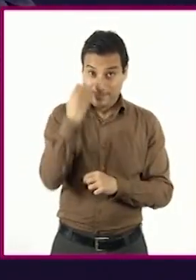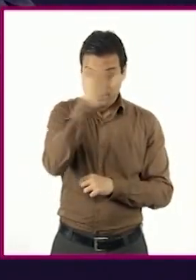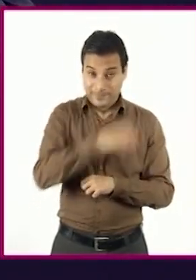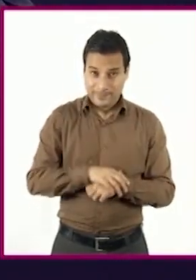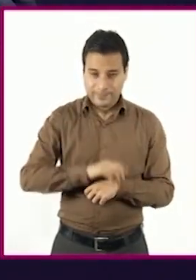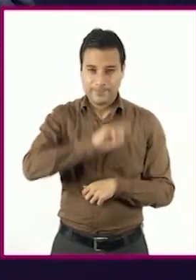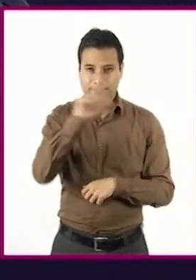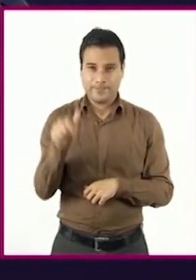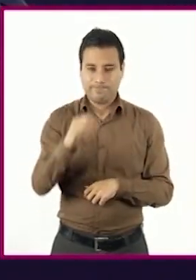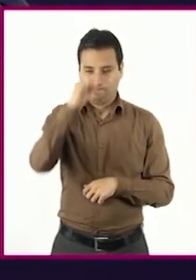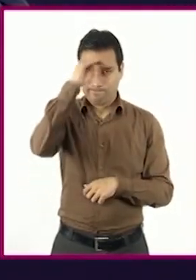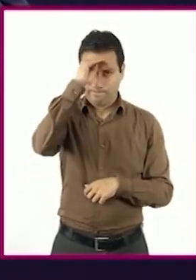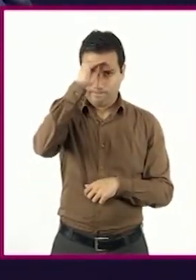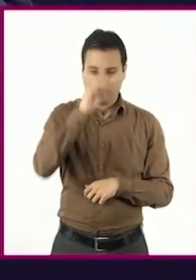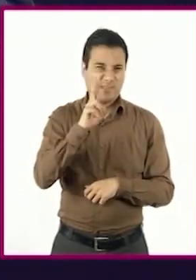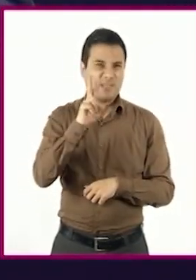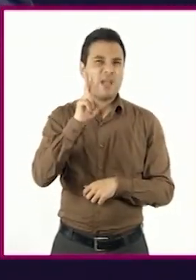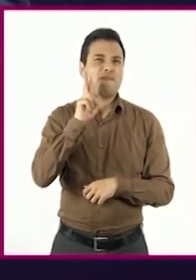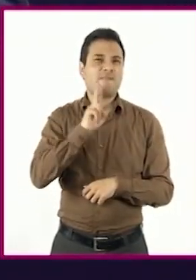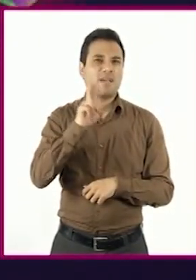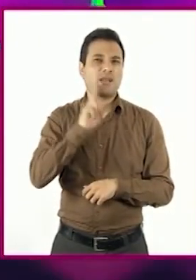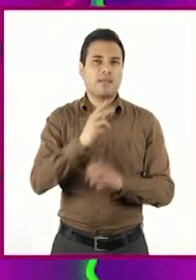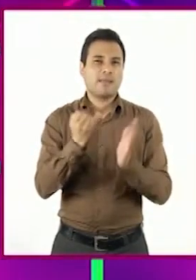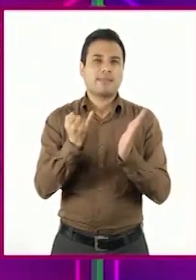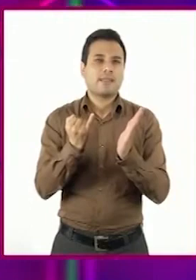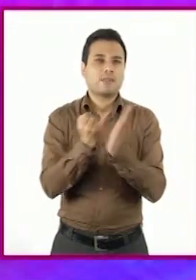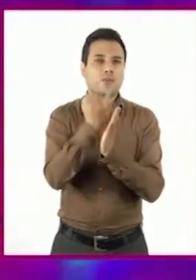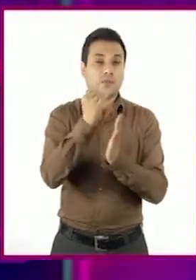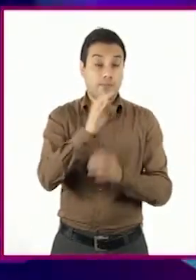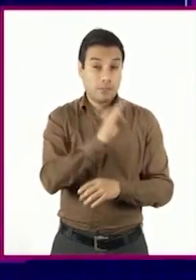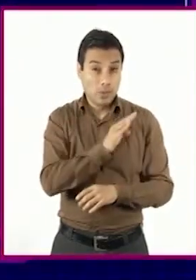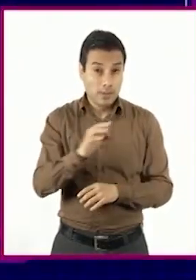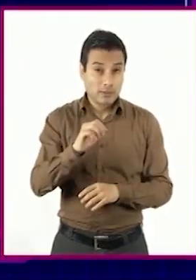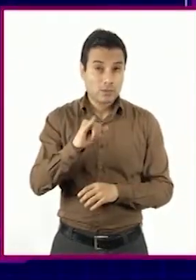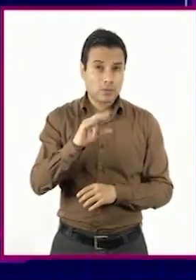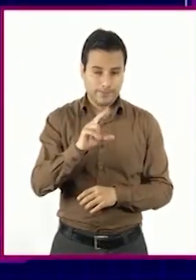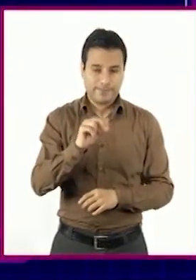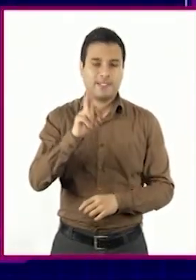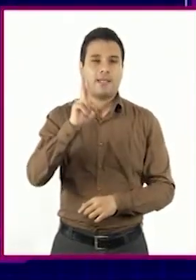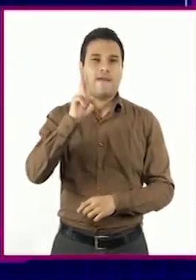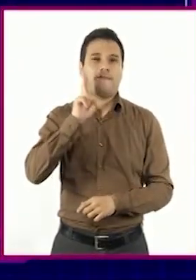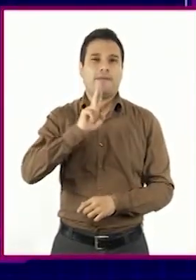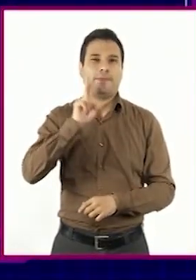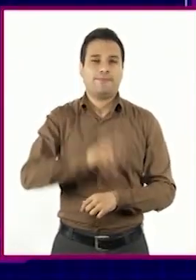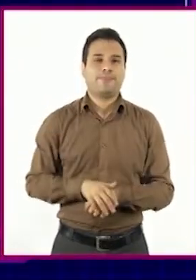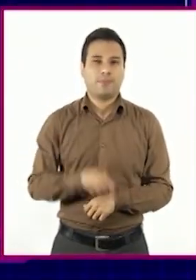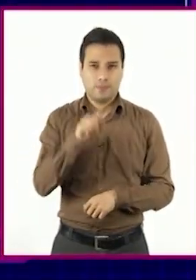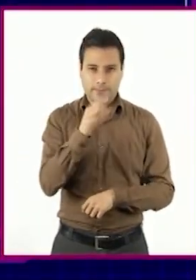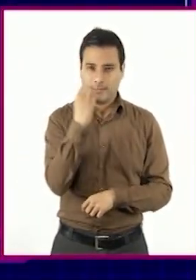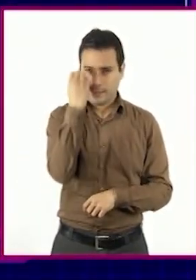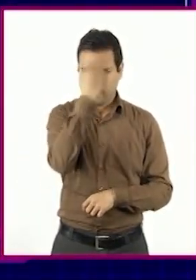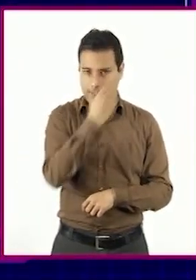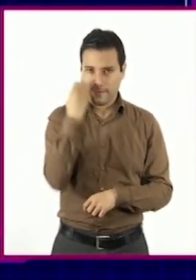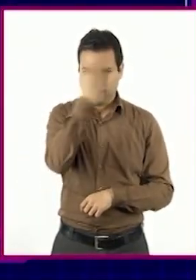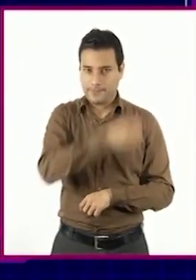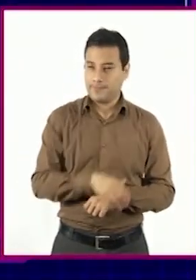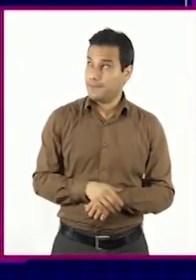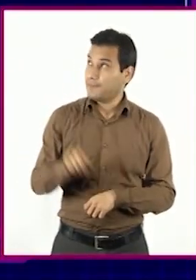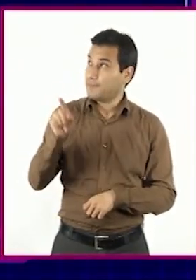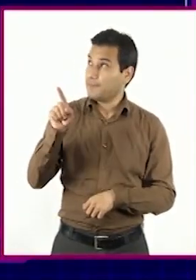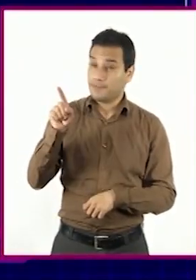si es posible tomar la decisión de a quién darle el premio. Analicen la gráfica. ¿Es posible tomar la